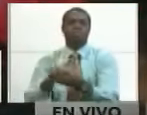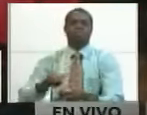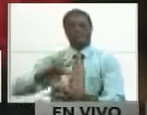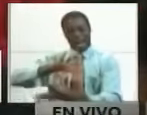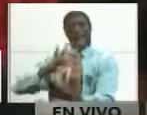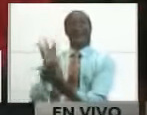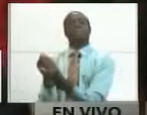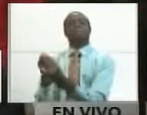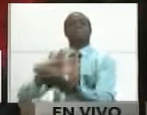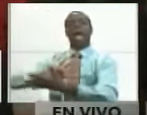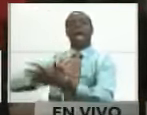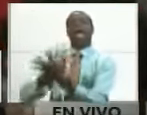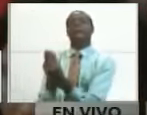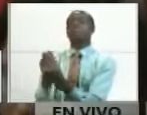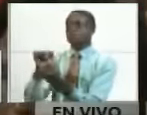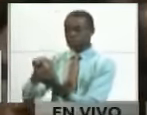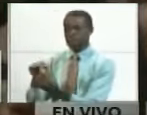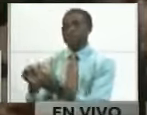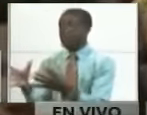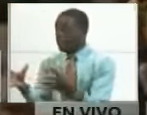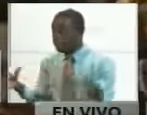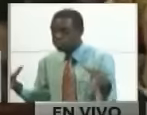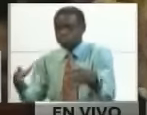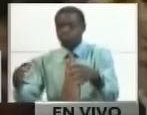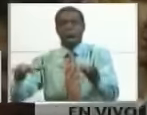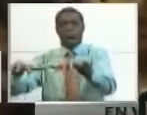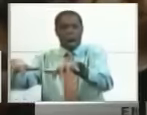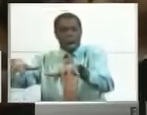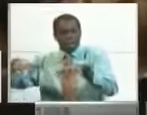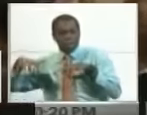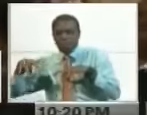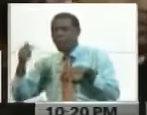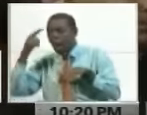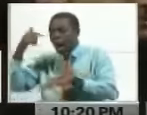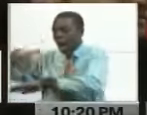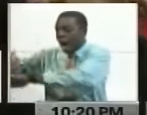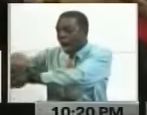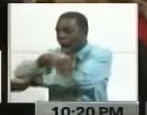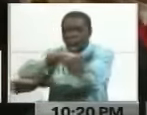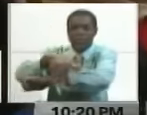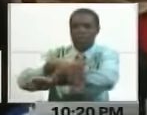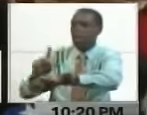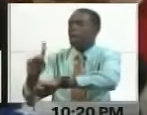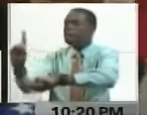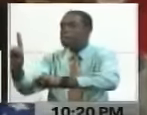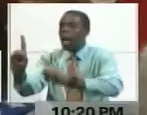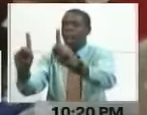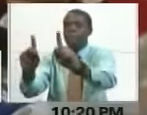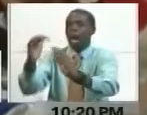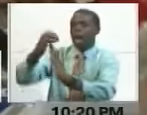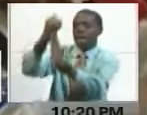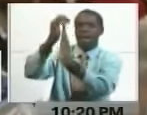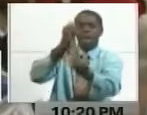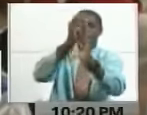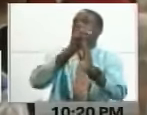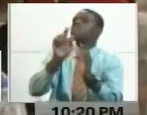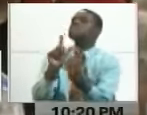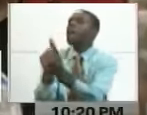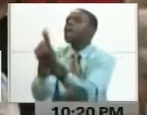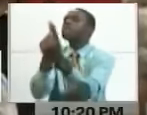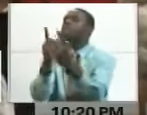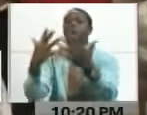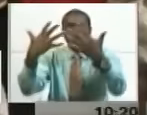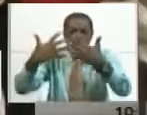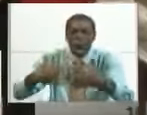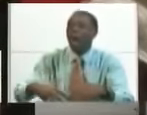fortalecer los CLAP a nivel asambleario, en la base, por calle, líderes de calle, darle un abrazo al pueblo, organizar, llevar